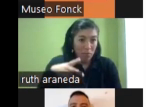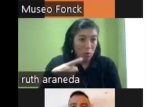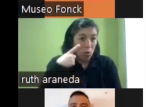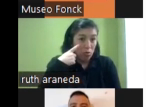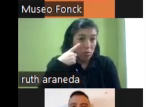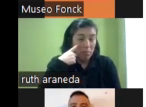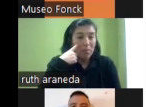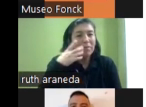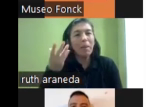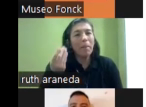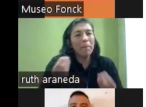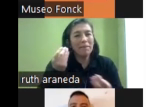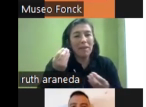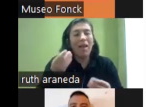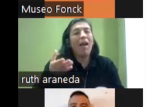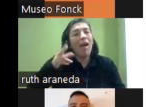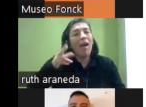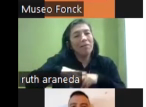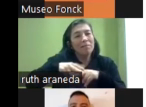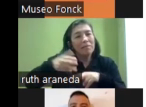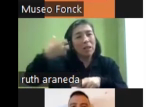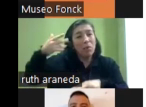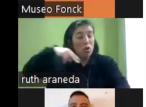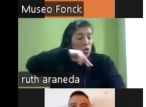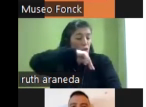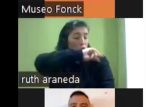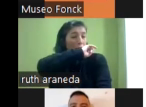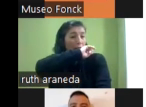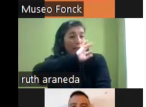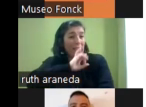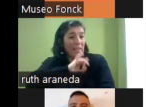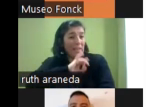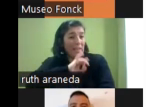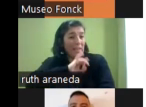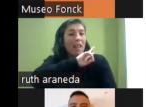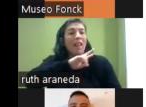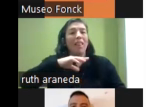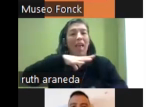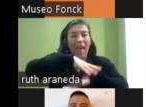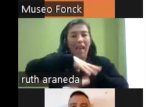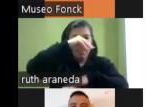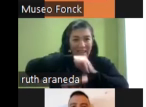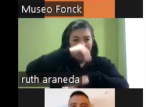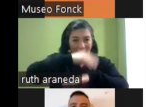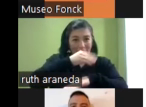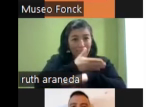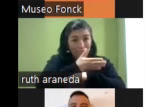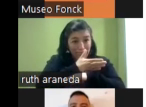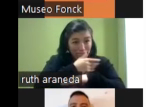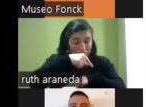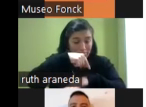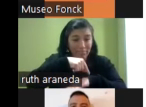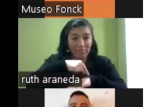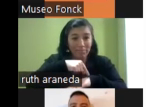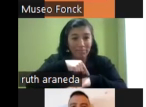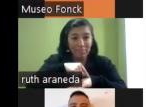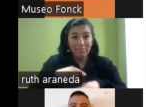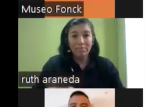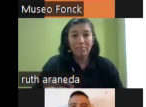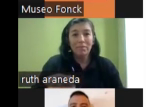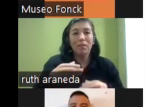la sociedad que vivió en el extremo norte de Chile, en Arica, puntualmente, en